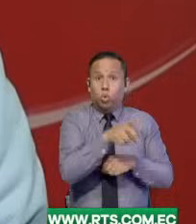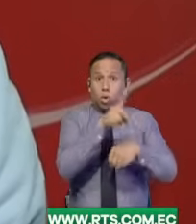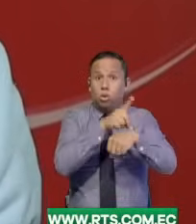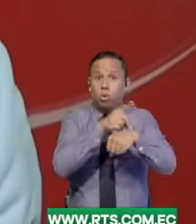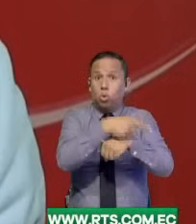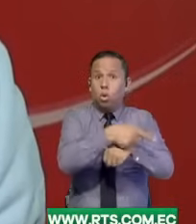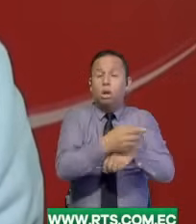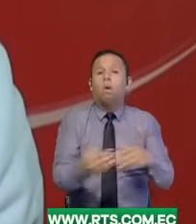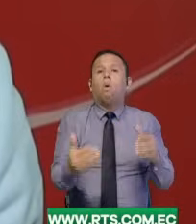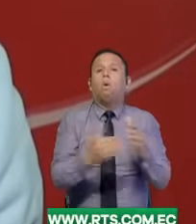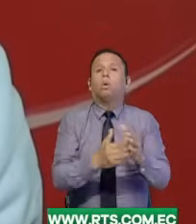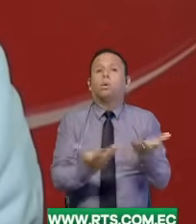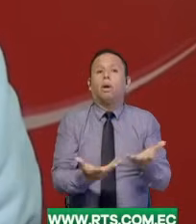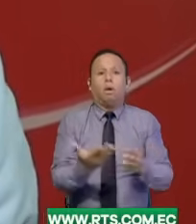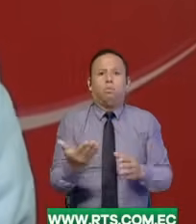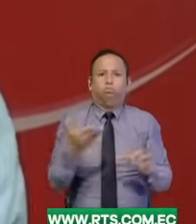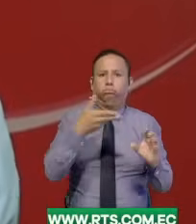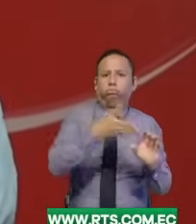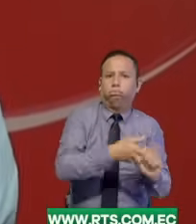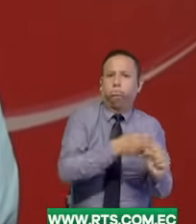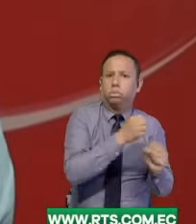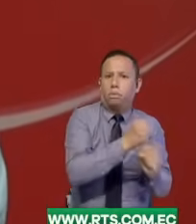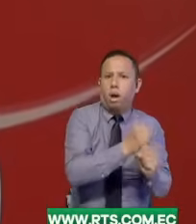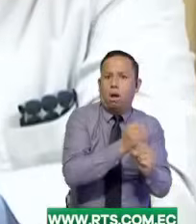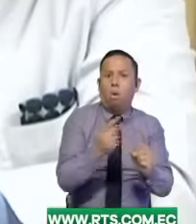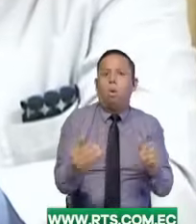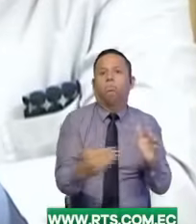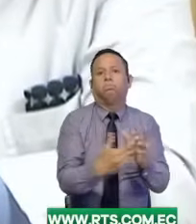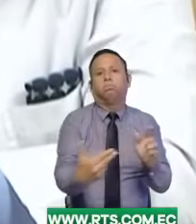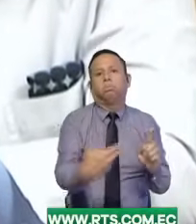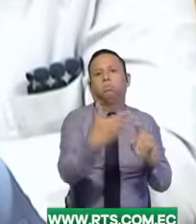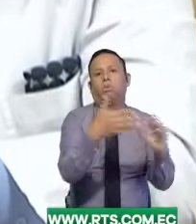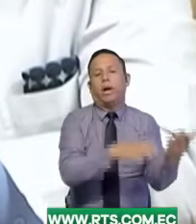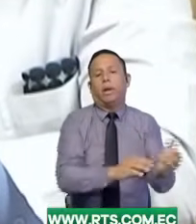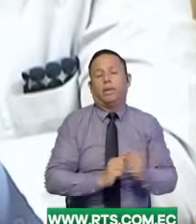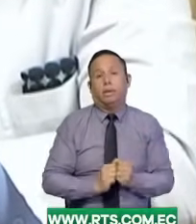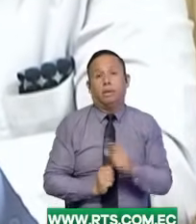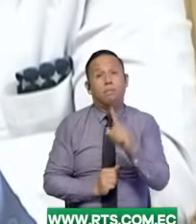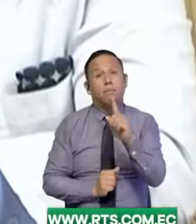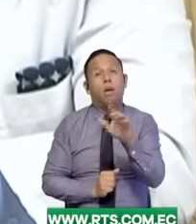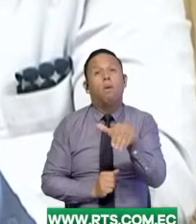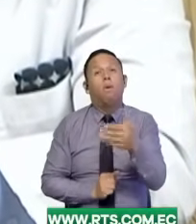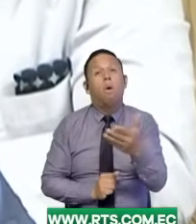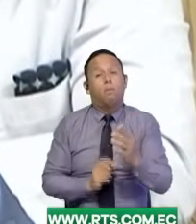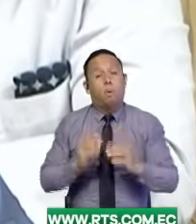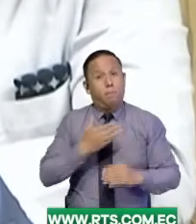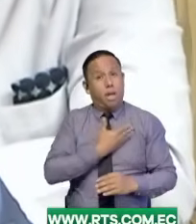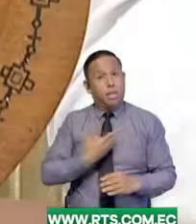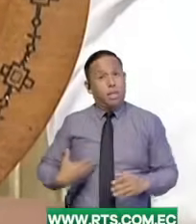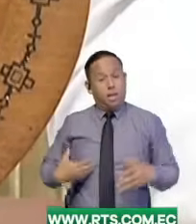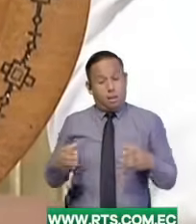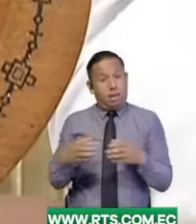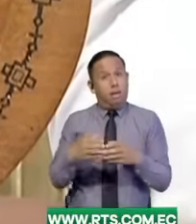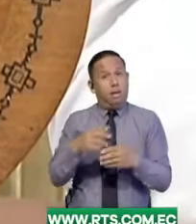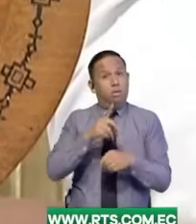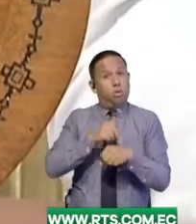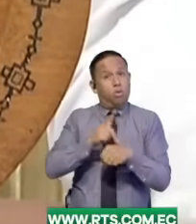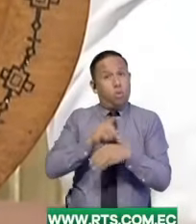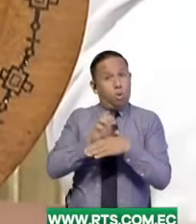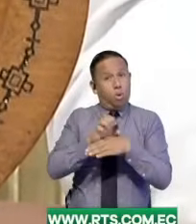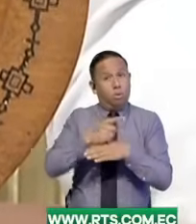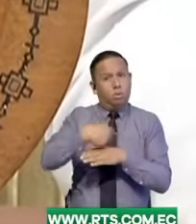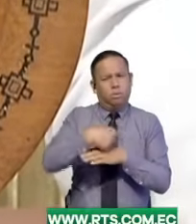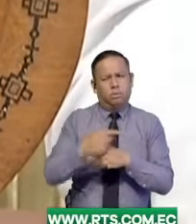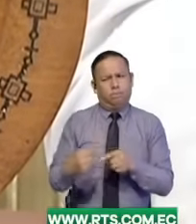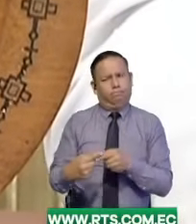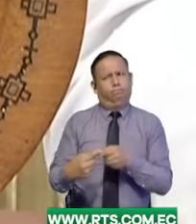vez inicia su práctica y es donde ocurre el evento. Sin embargo, el presidente de la Federación Médica Ecuatoriana aseguró que